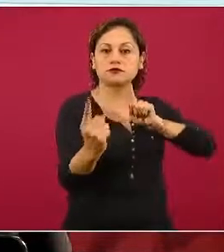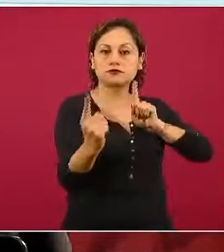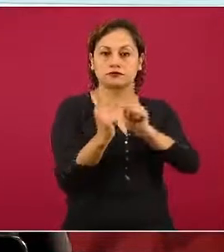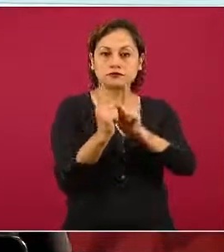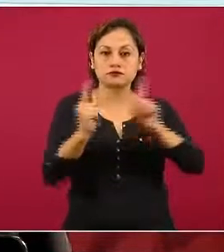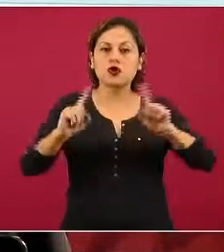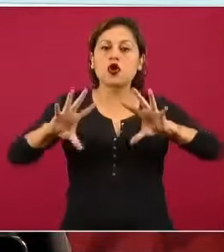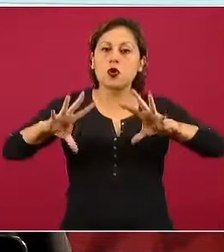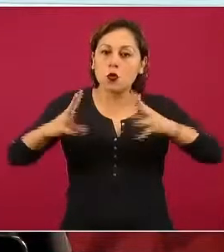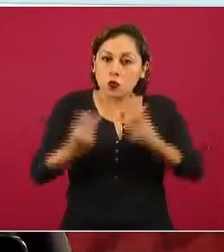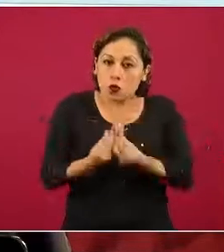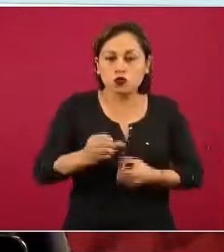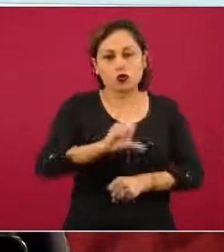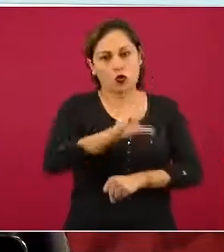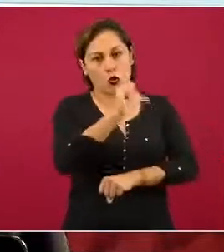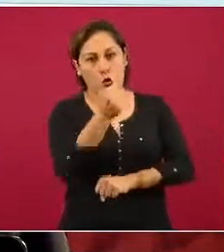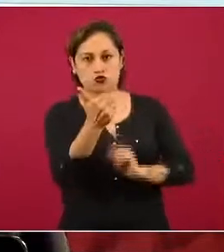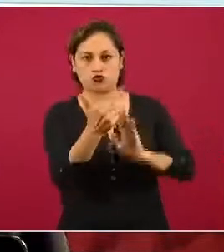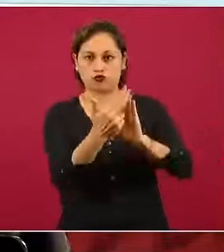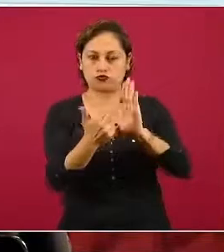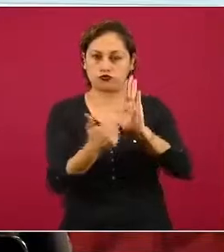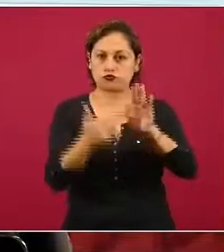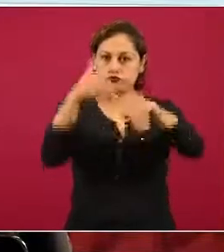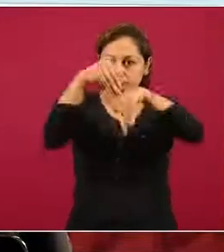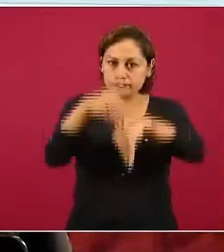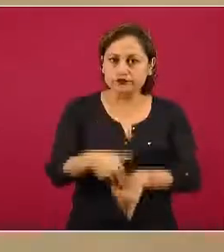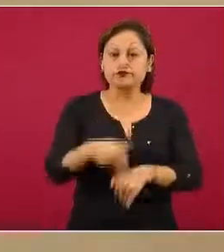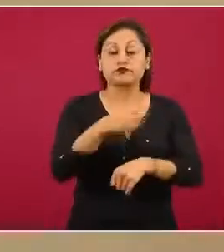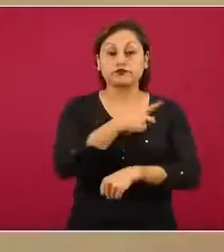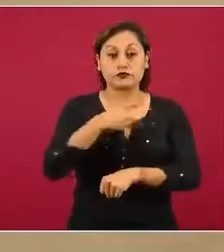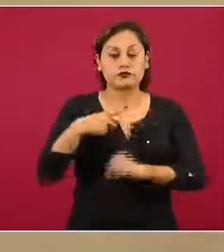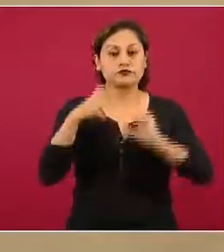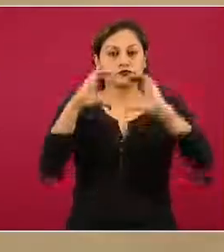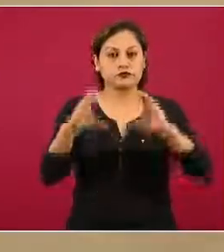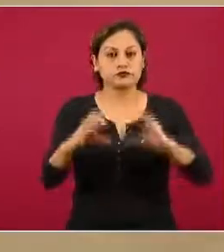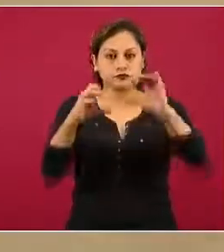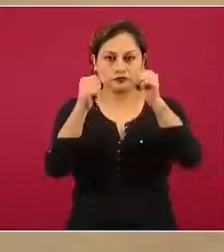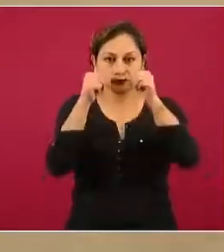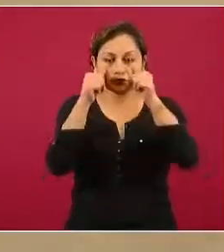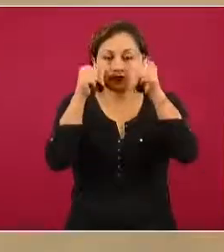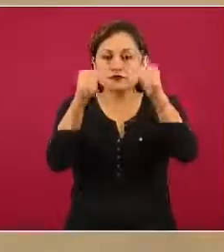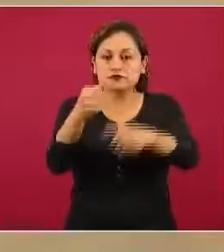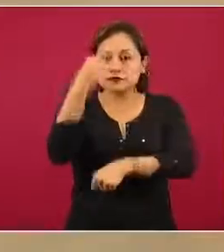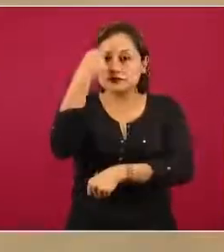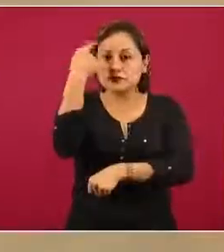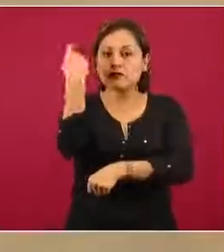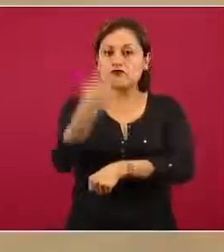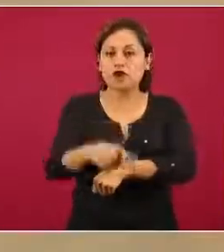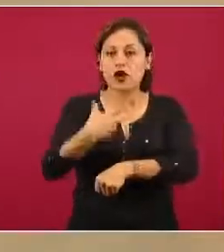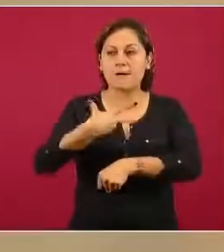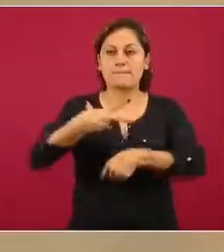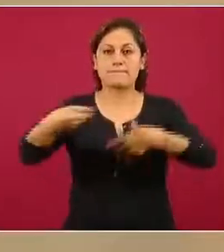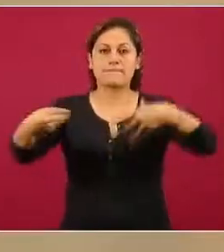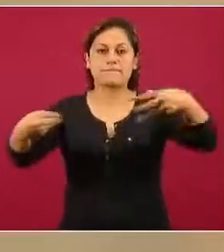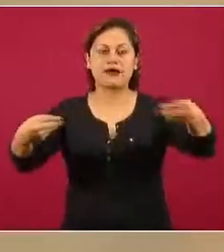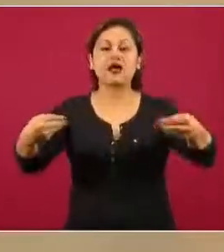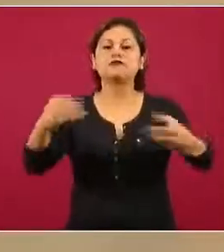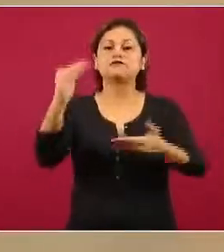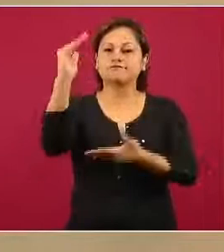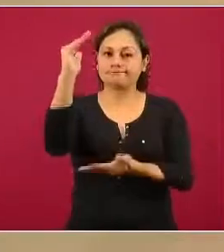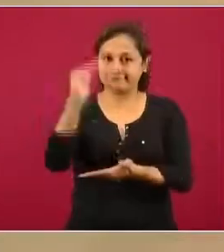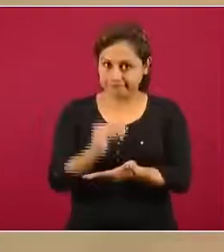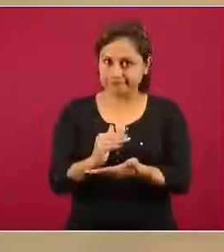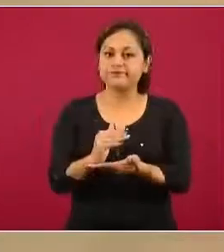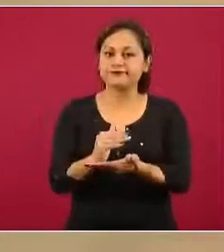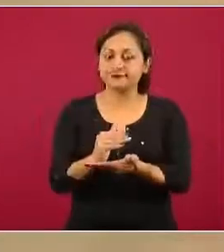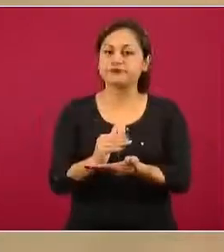que aplicar, que tenemos que seguir para seguir disminuyendo la transmisión, y más en este